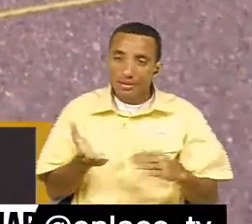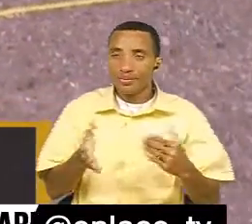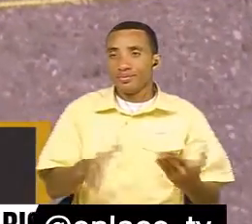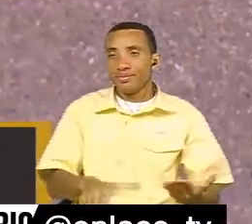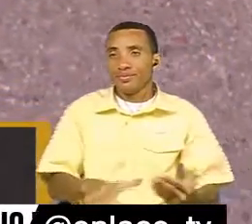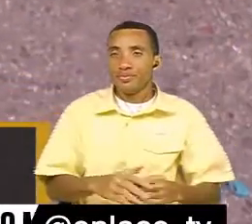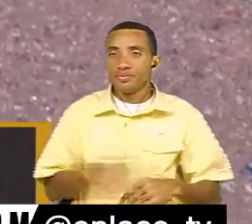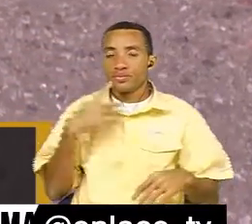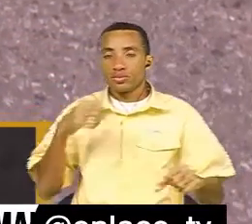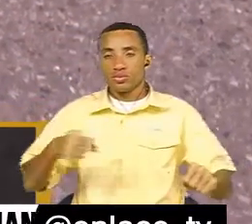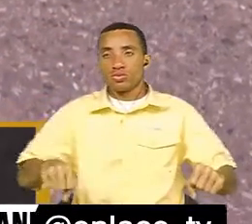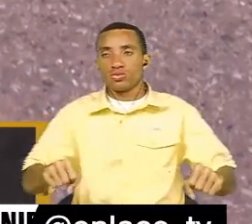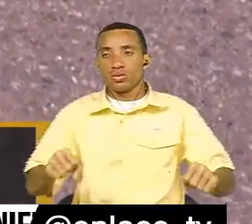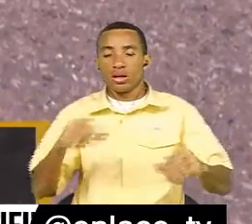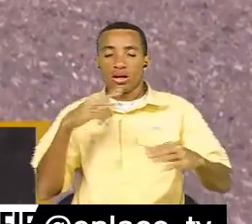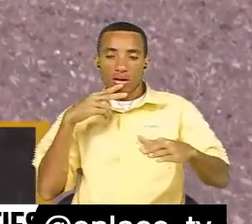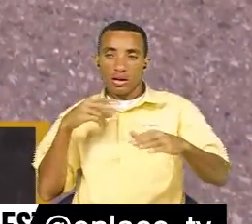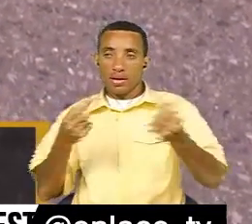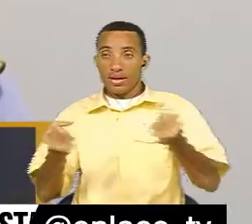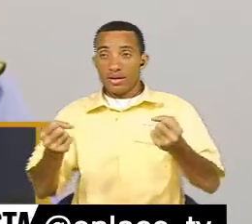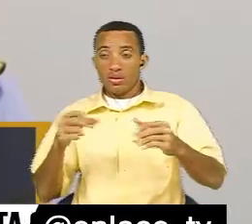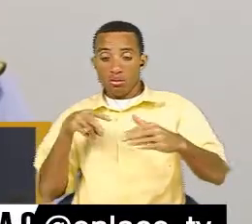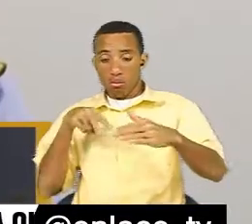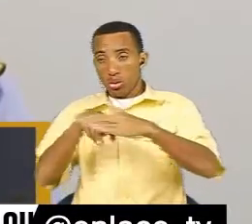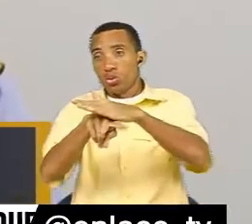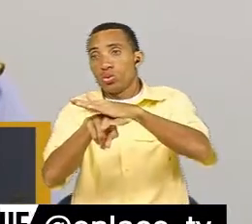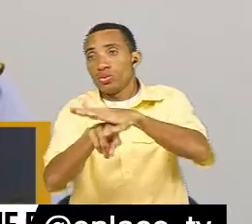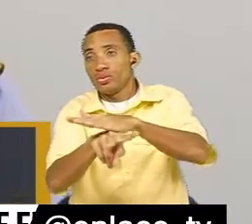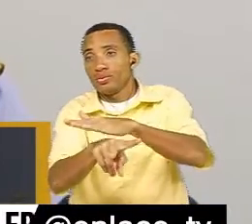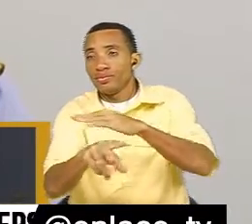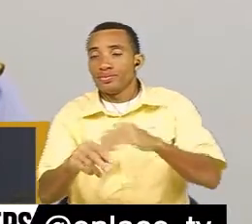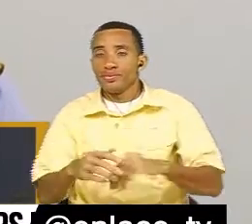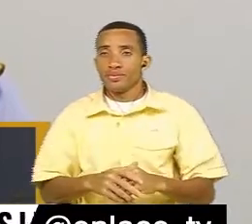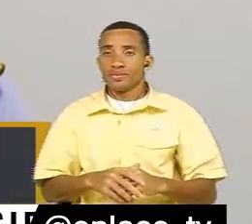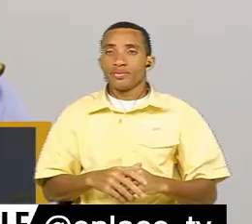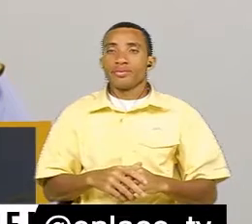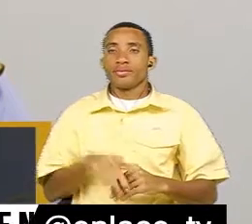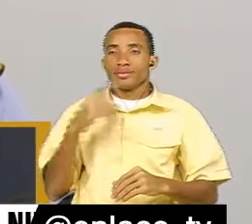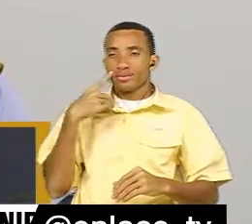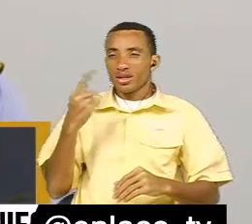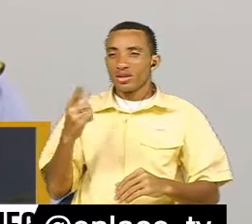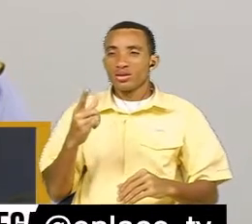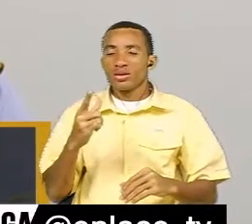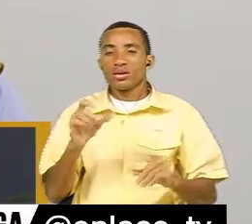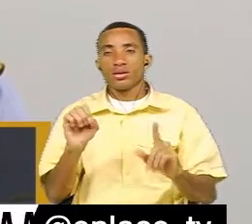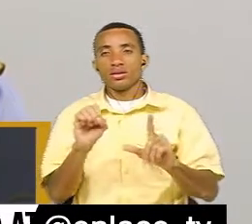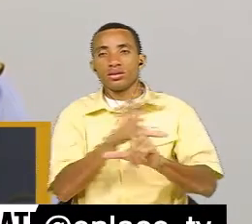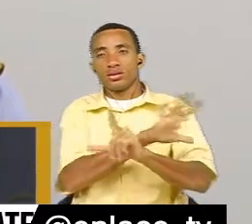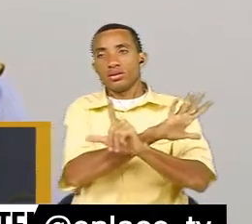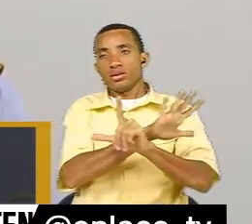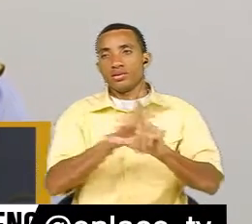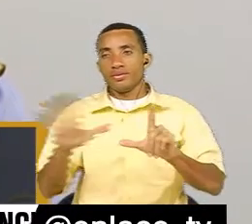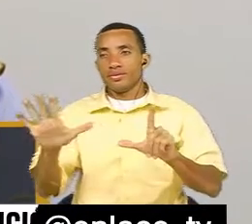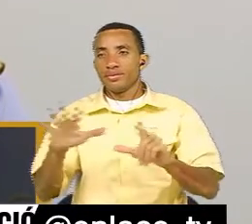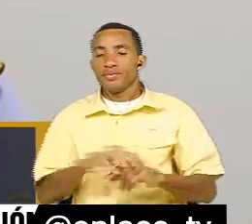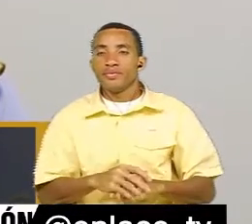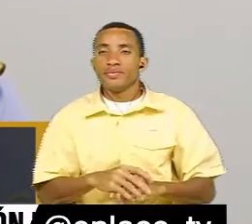motocicleta que terminó debajo del vehículo de servicio público. Un accidente ocurrido vía El Llanito, aproximadamente a